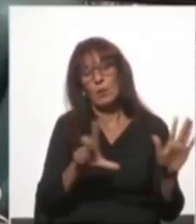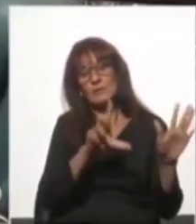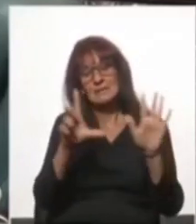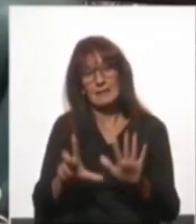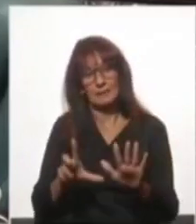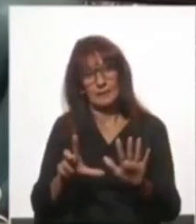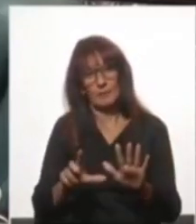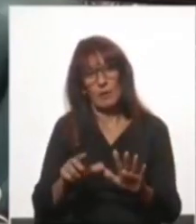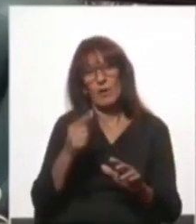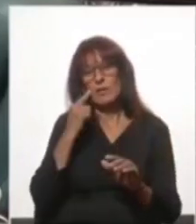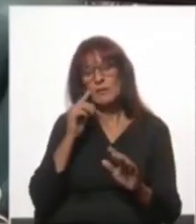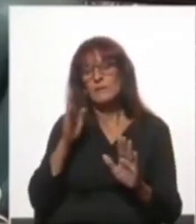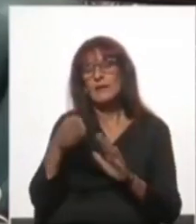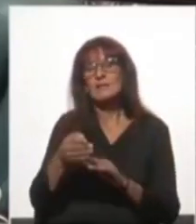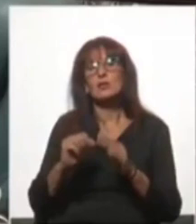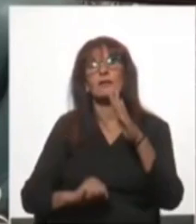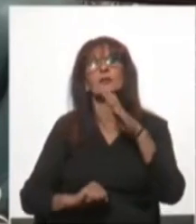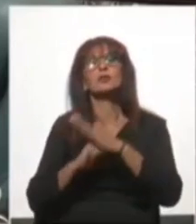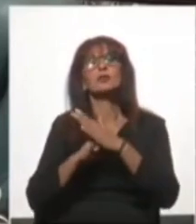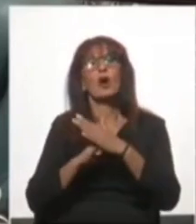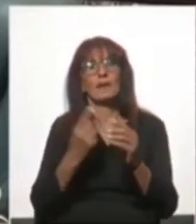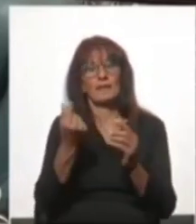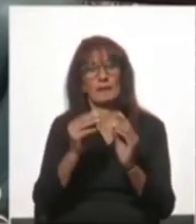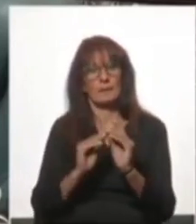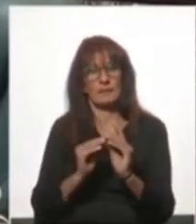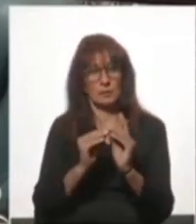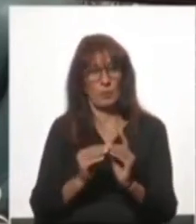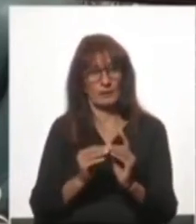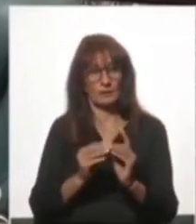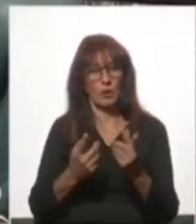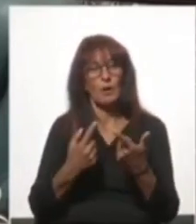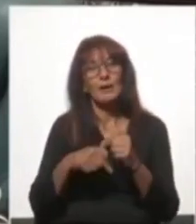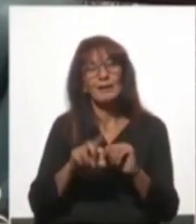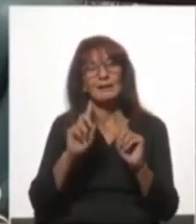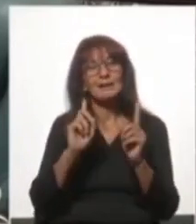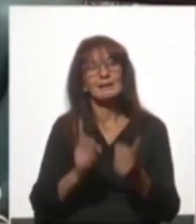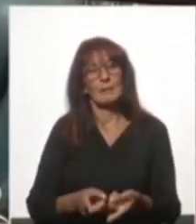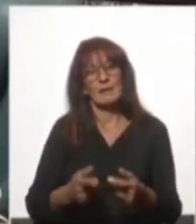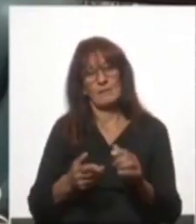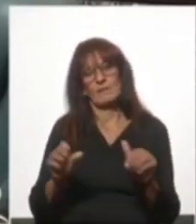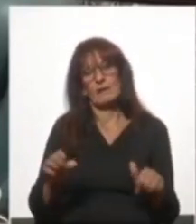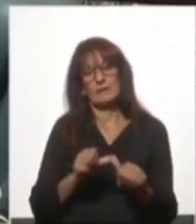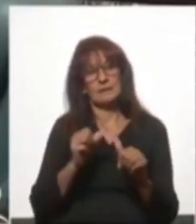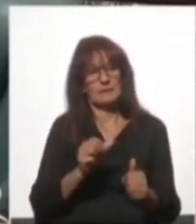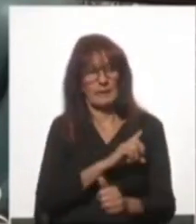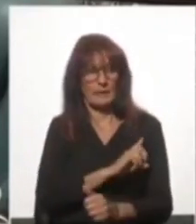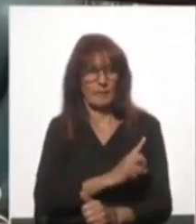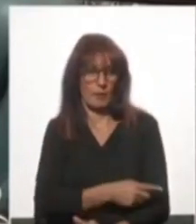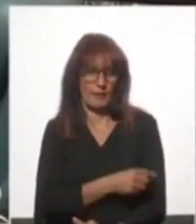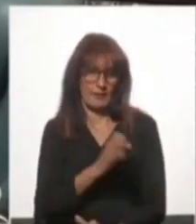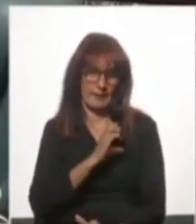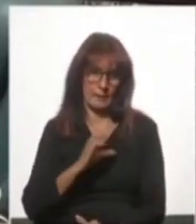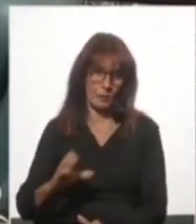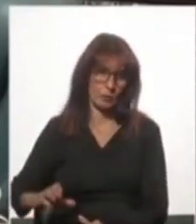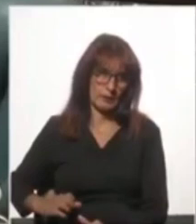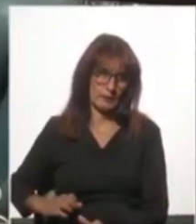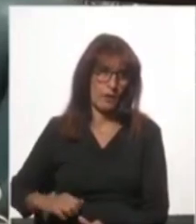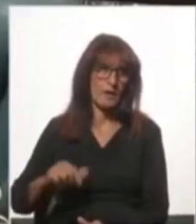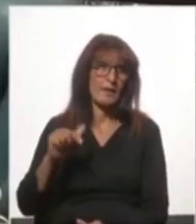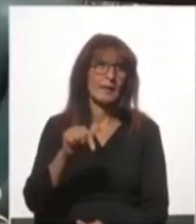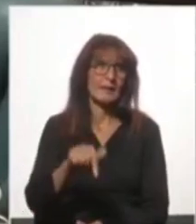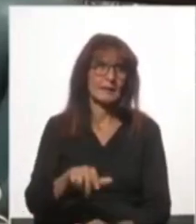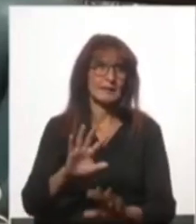de la fijación de topes de presupuesto, que también va a ser el Poder Ejecutivo. O sea, este presupuesto es de recorte,